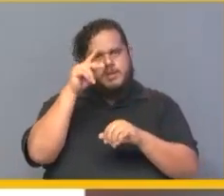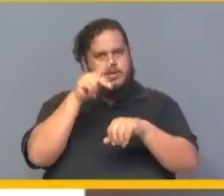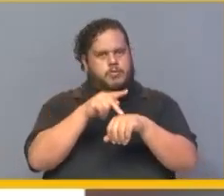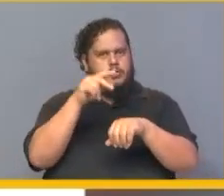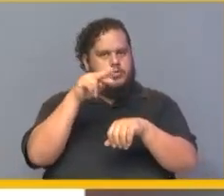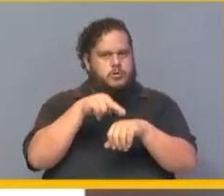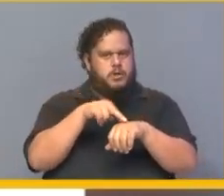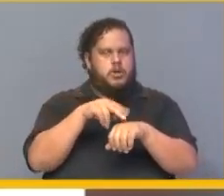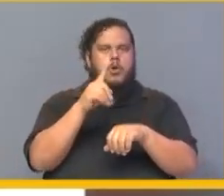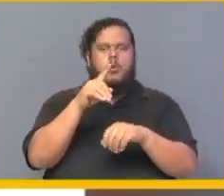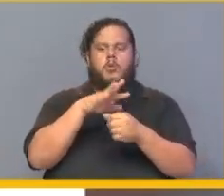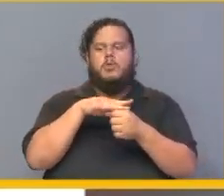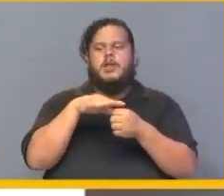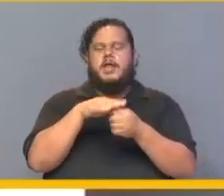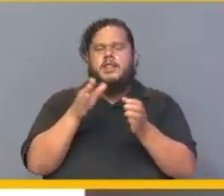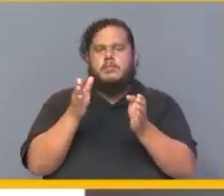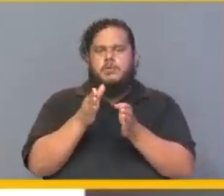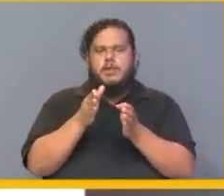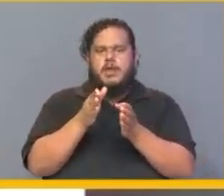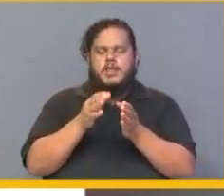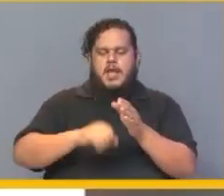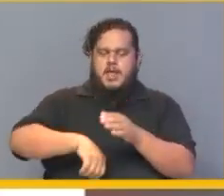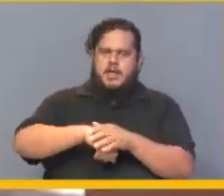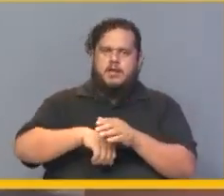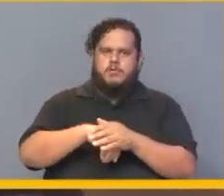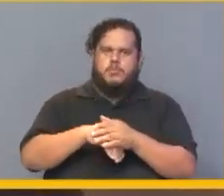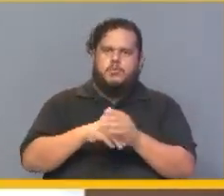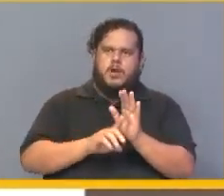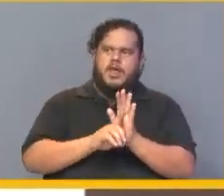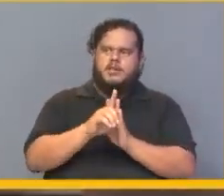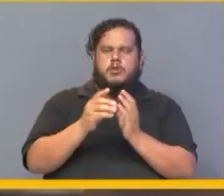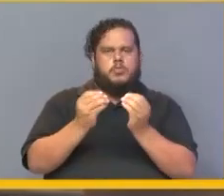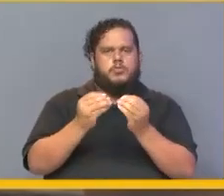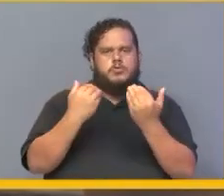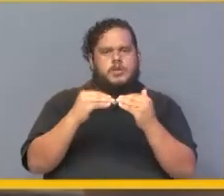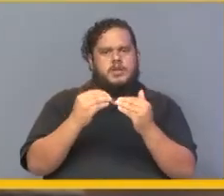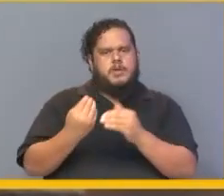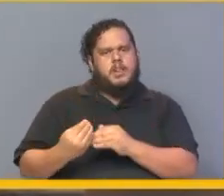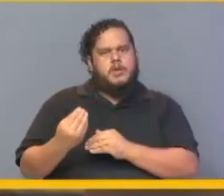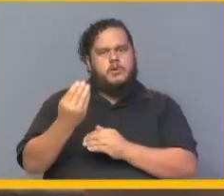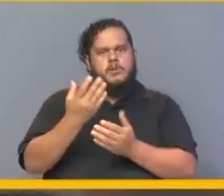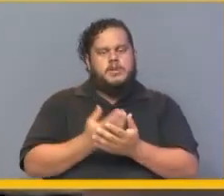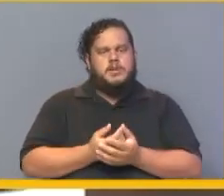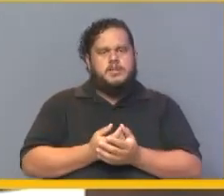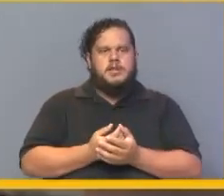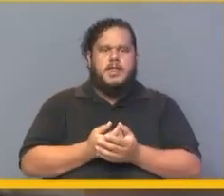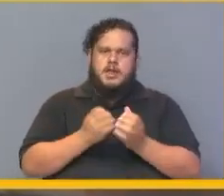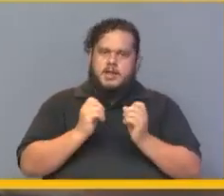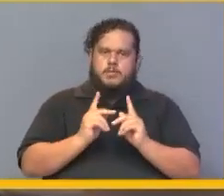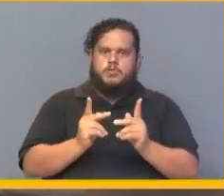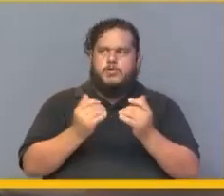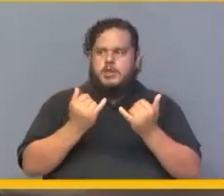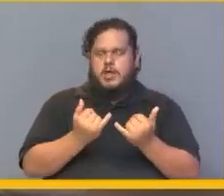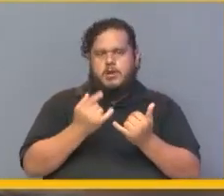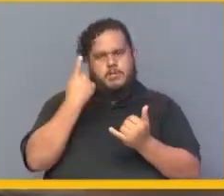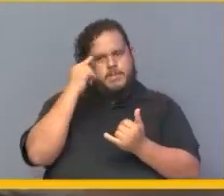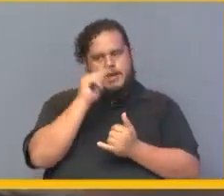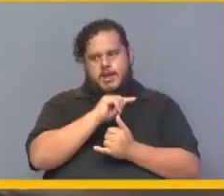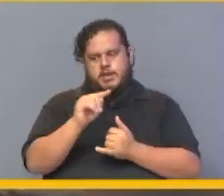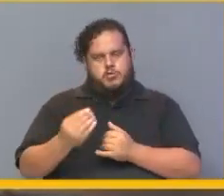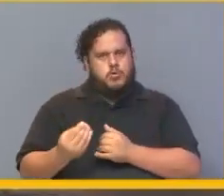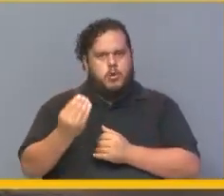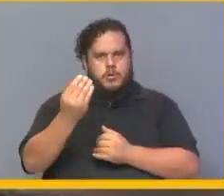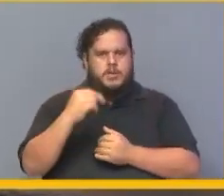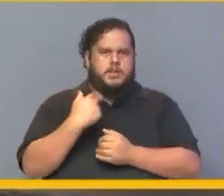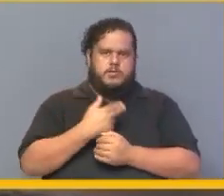sea una isla muy pequeña, en el fútbol se ha desarrollado mucho a niveles juveniles. Y bueno, la oportunidad ahora está para estos chicos que